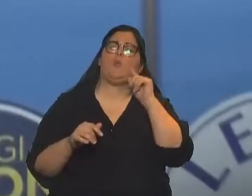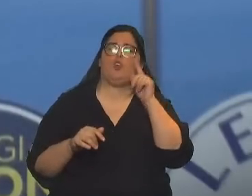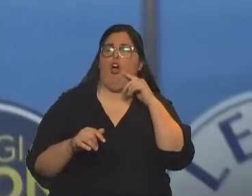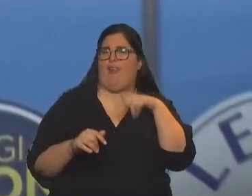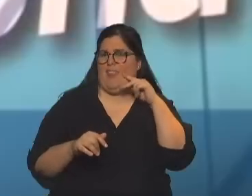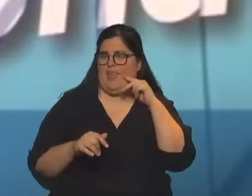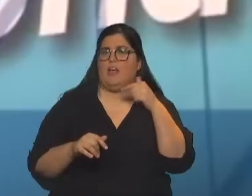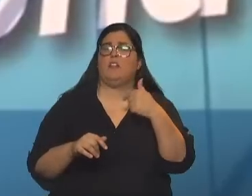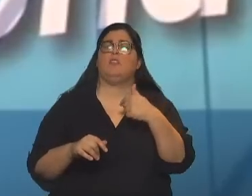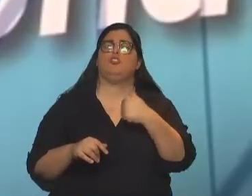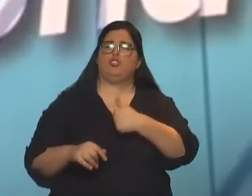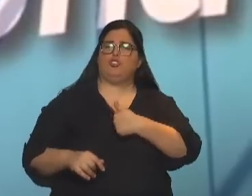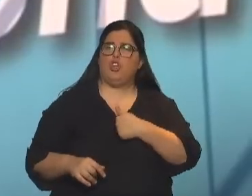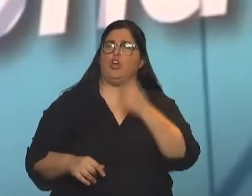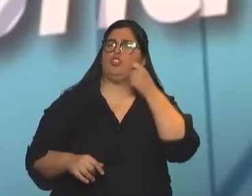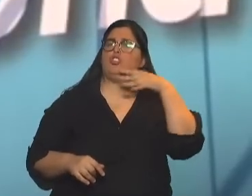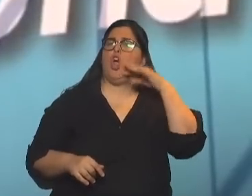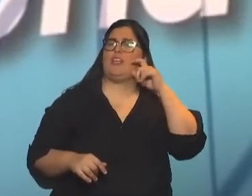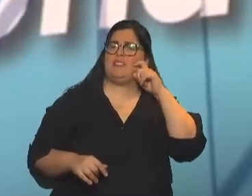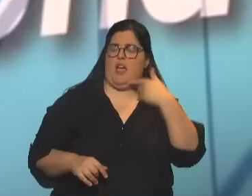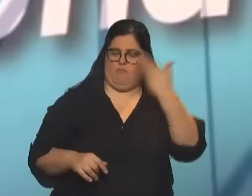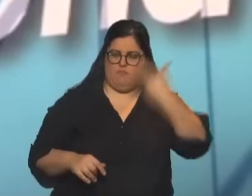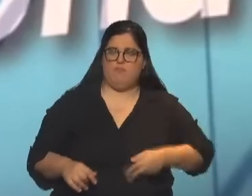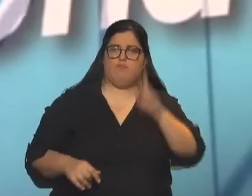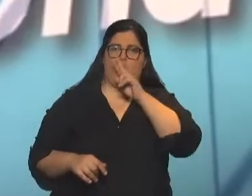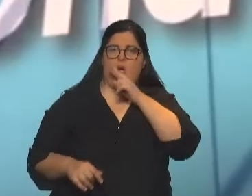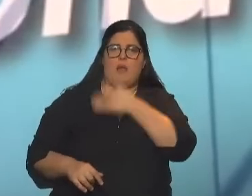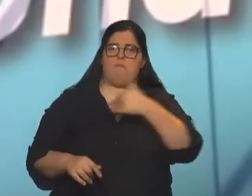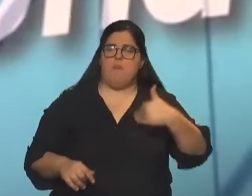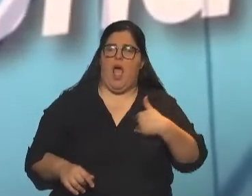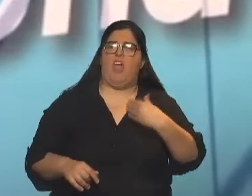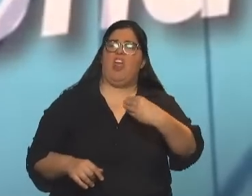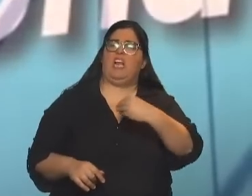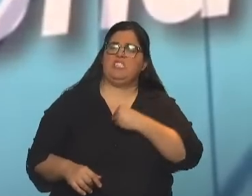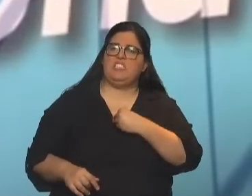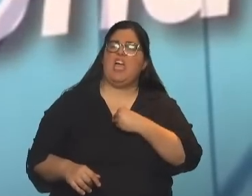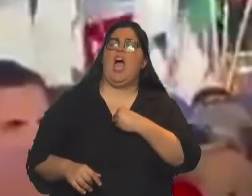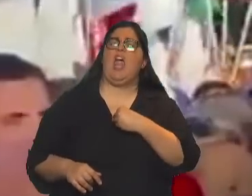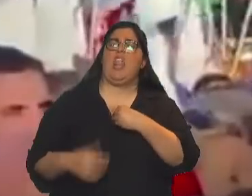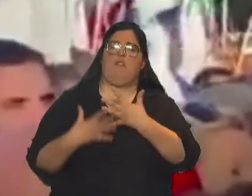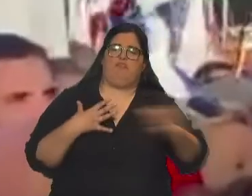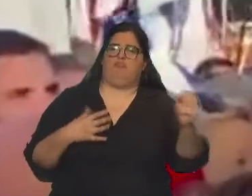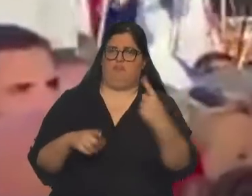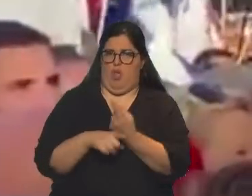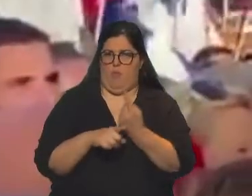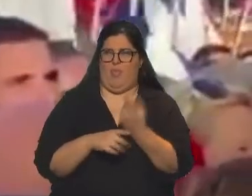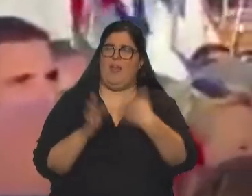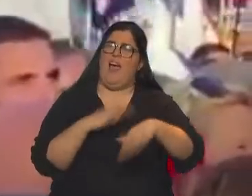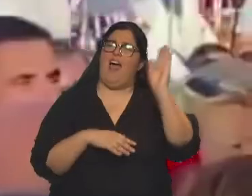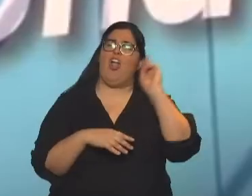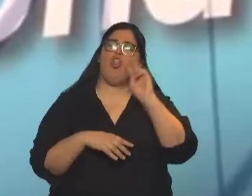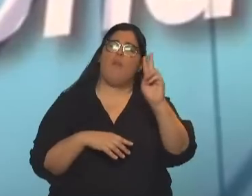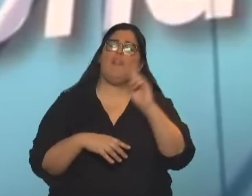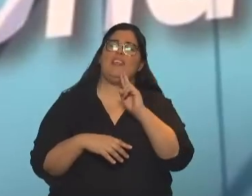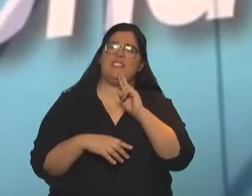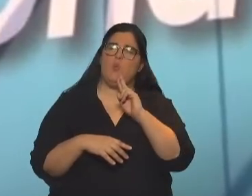soy Giorgia, soy una mujer, soy una madre, soy cristiana y no me lo quitarán, dijo en 2019 en un mitin